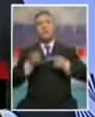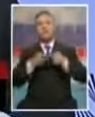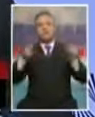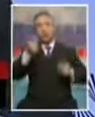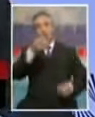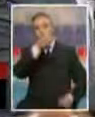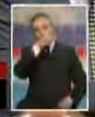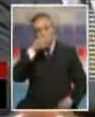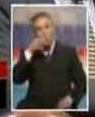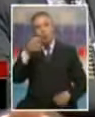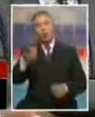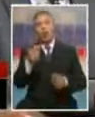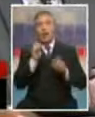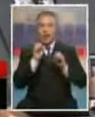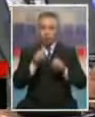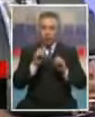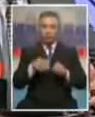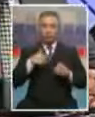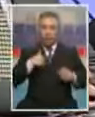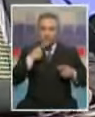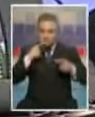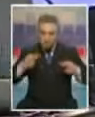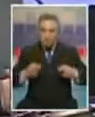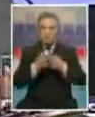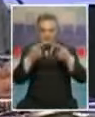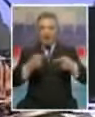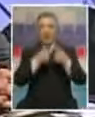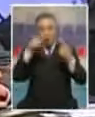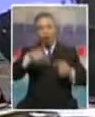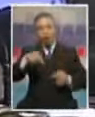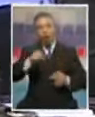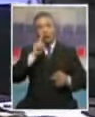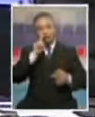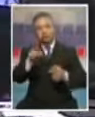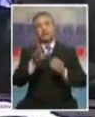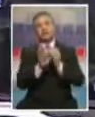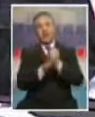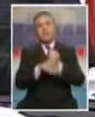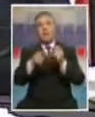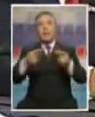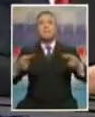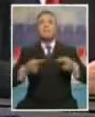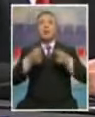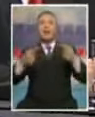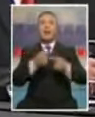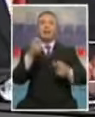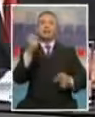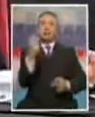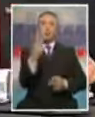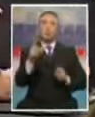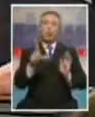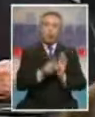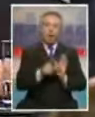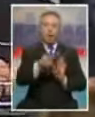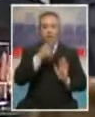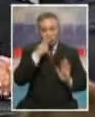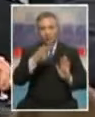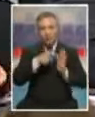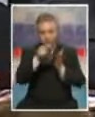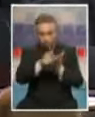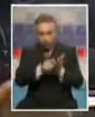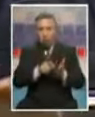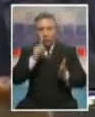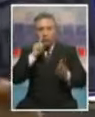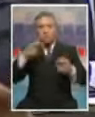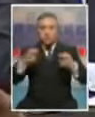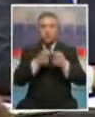en la educación. Hemos peleado y creo que hoy día de verdad hay una trampa en esto. Yo creo que la pelea es por el segundo lugar. Varias encuestas muestran que hoy día hay una